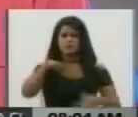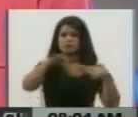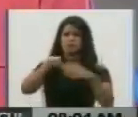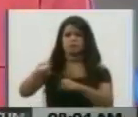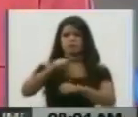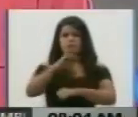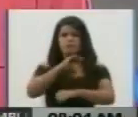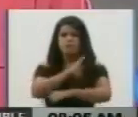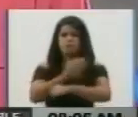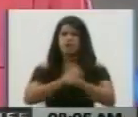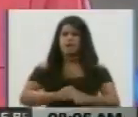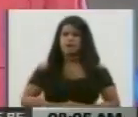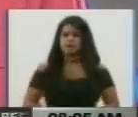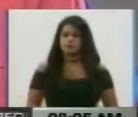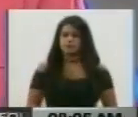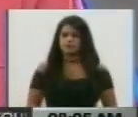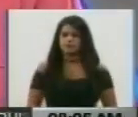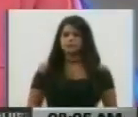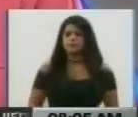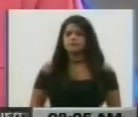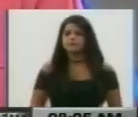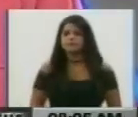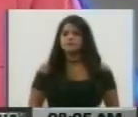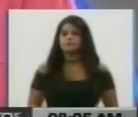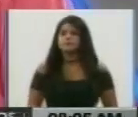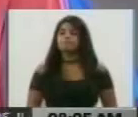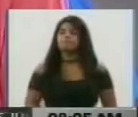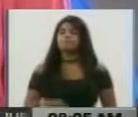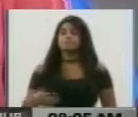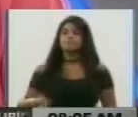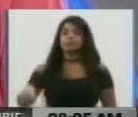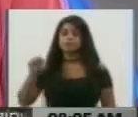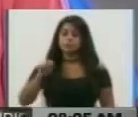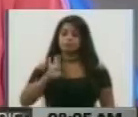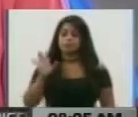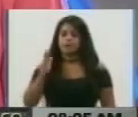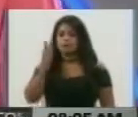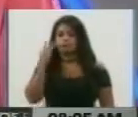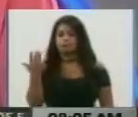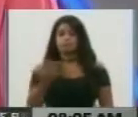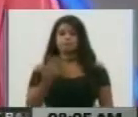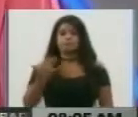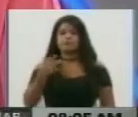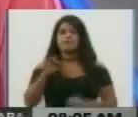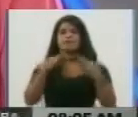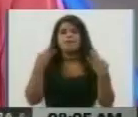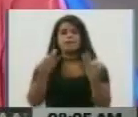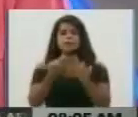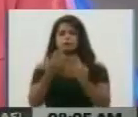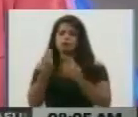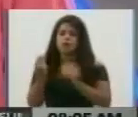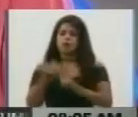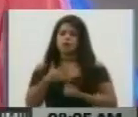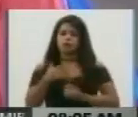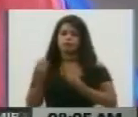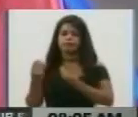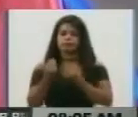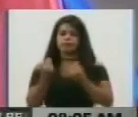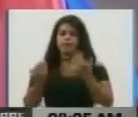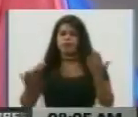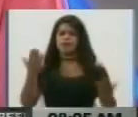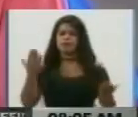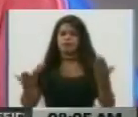Bueno, ciertamente hay unos aires de familia en el clima que hoy se vive y el clima que se